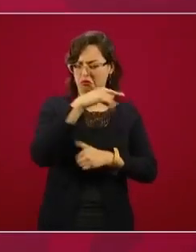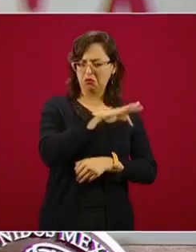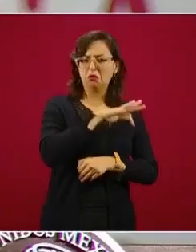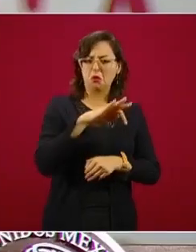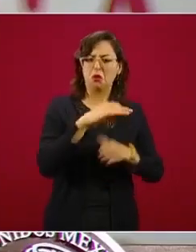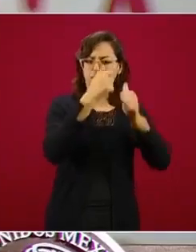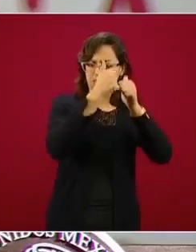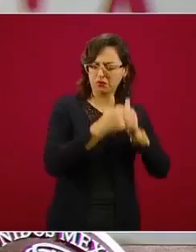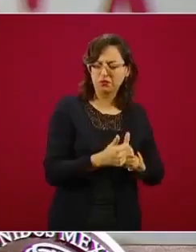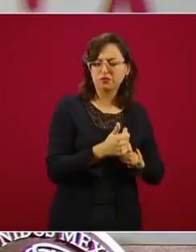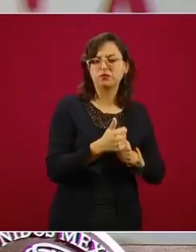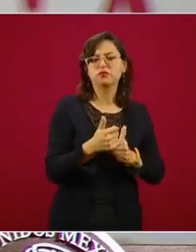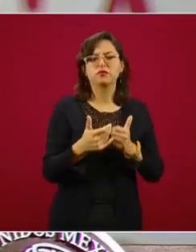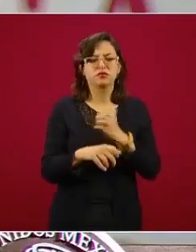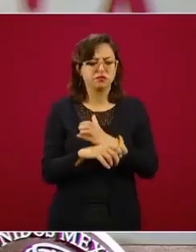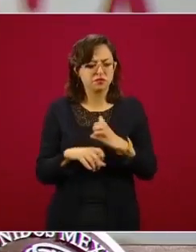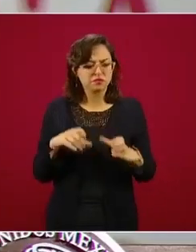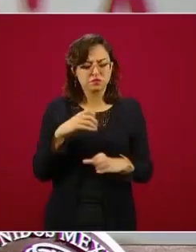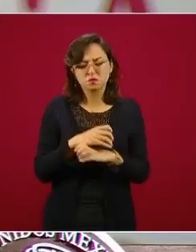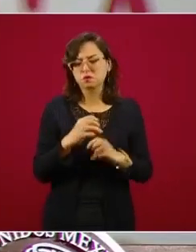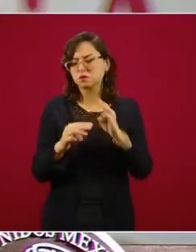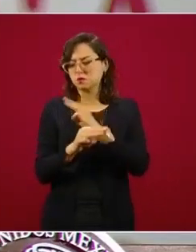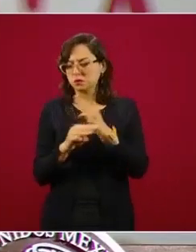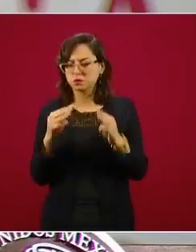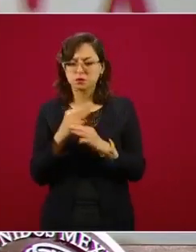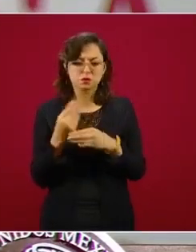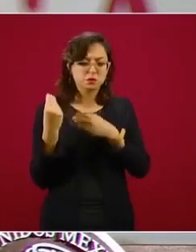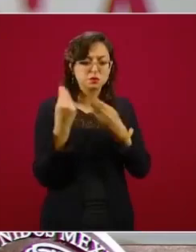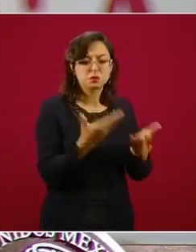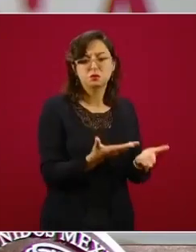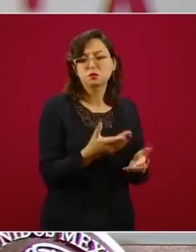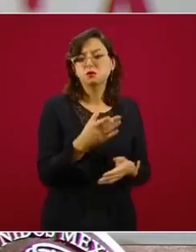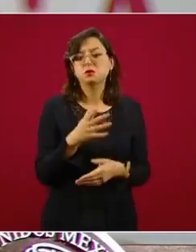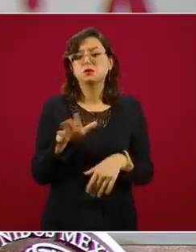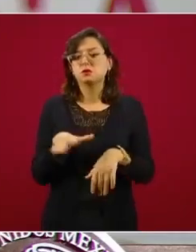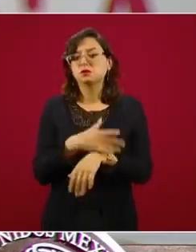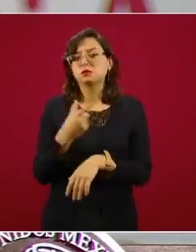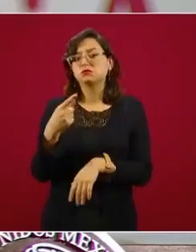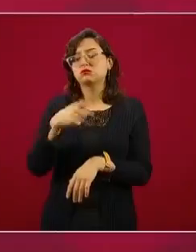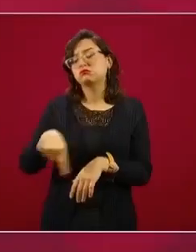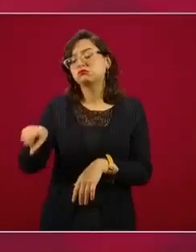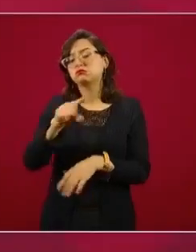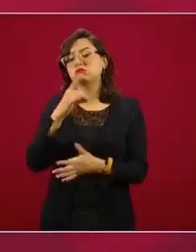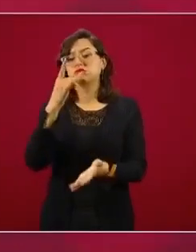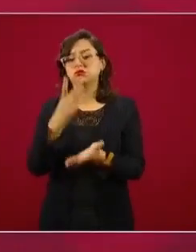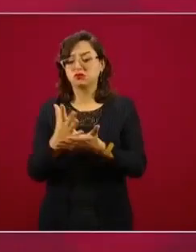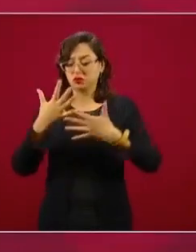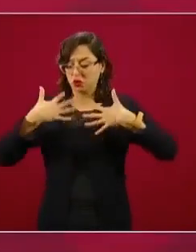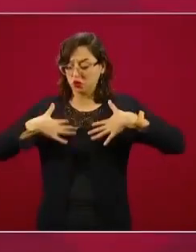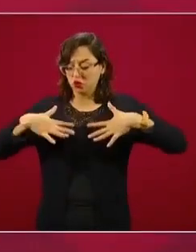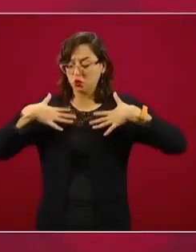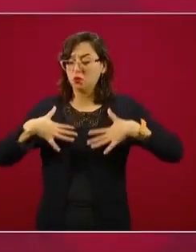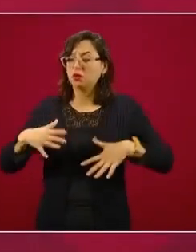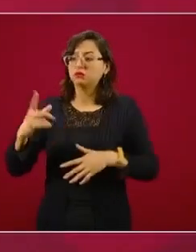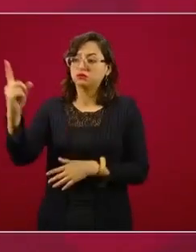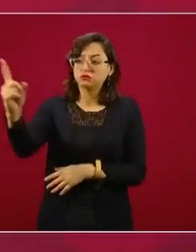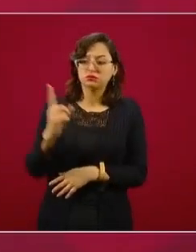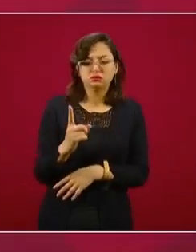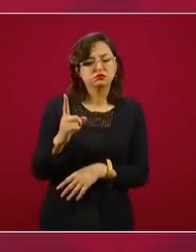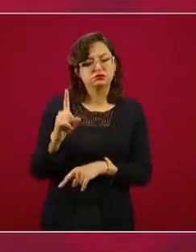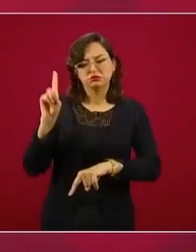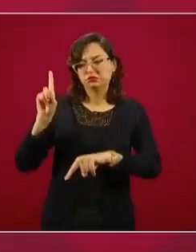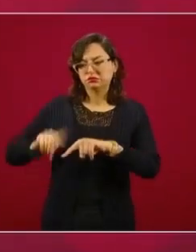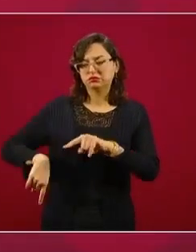equipo propio. Prácticamente ellos llegan con su ropa de civil y nosotros les quitamos esa ropa y les